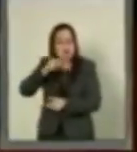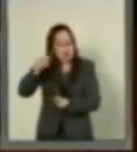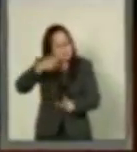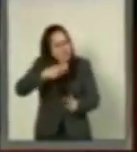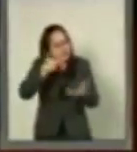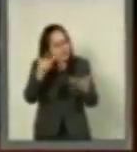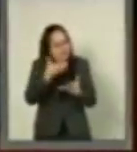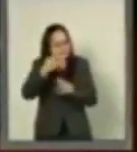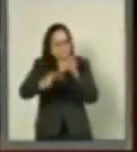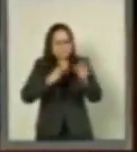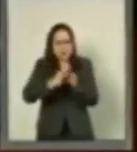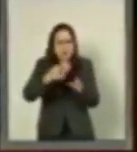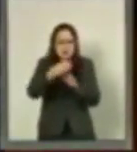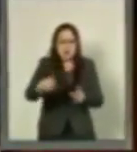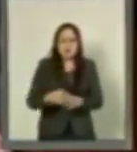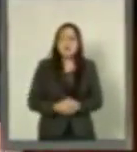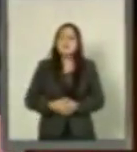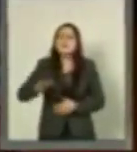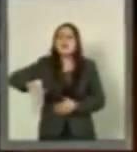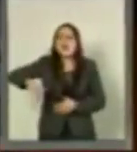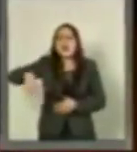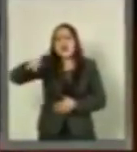los recursos, senador,